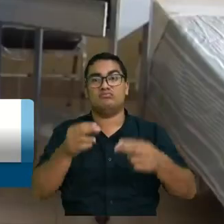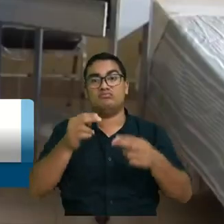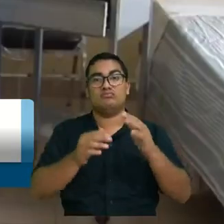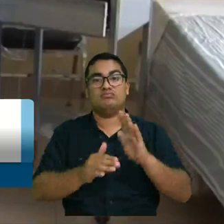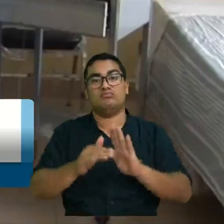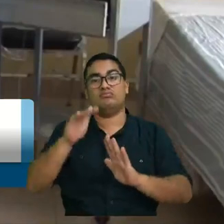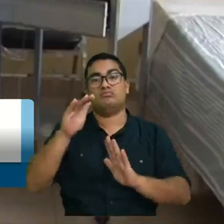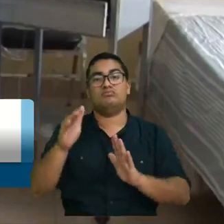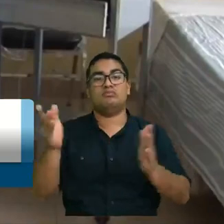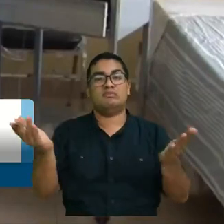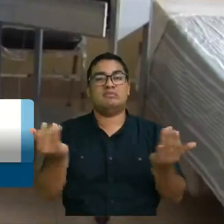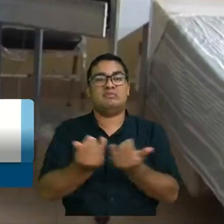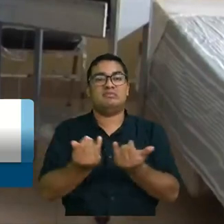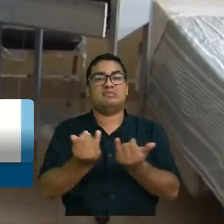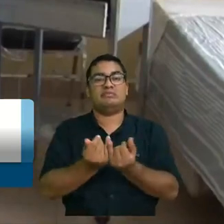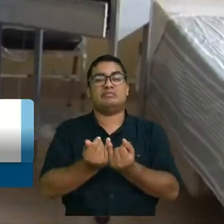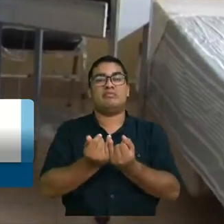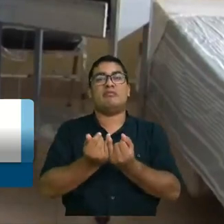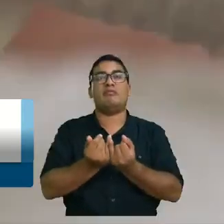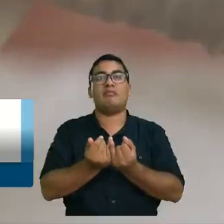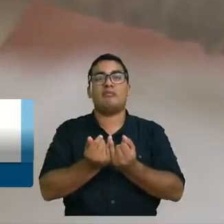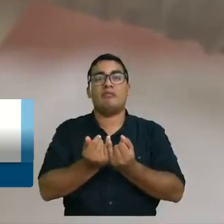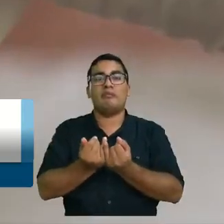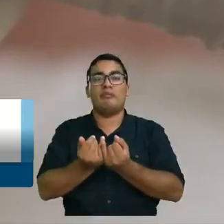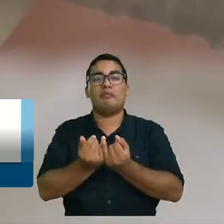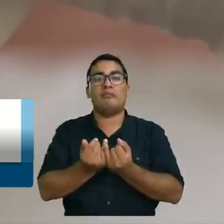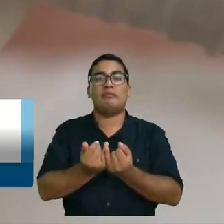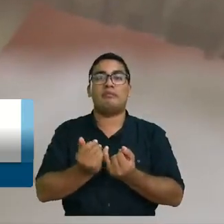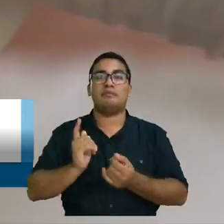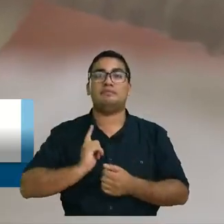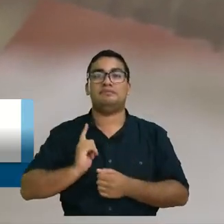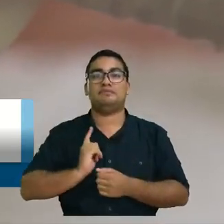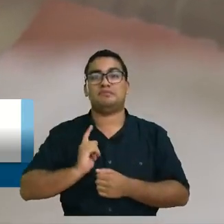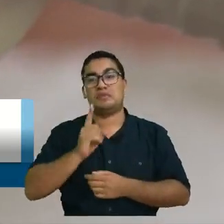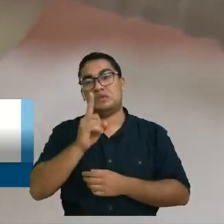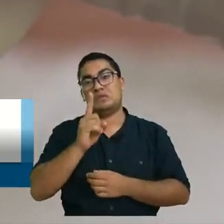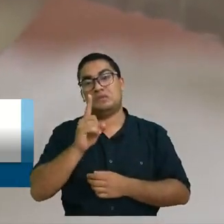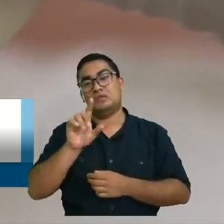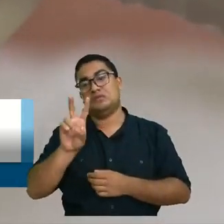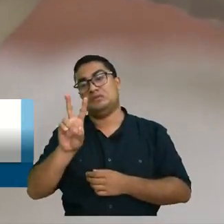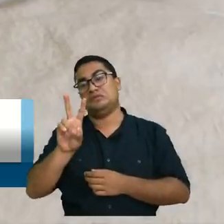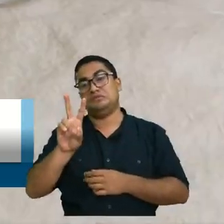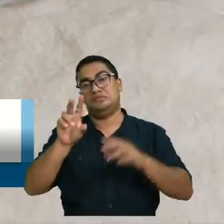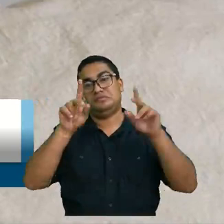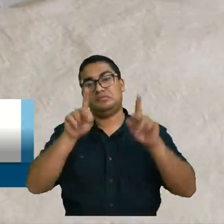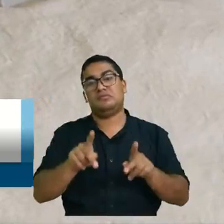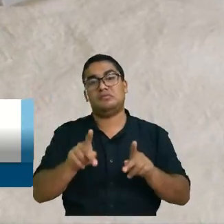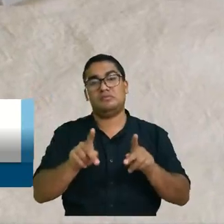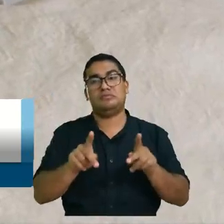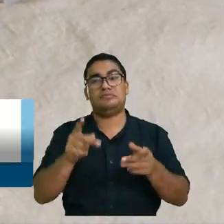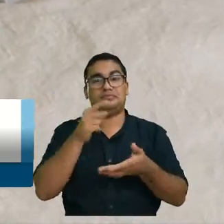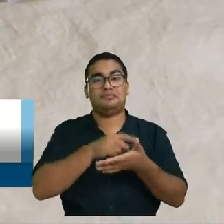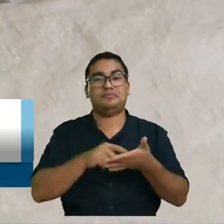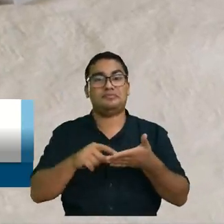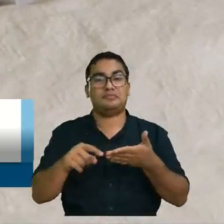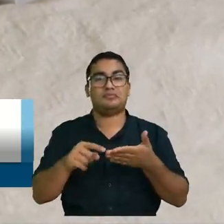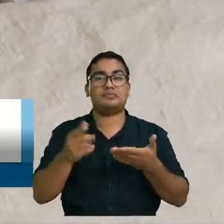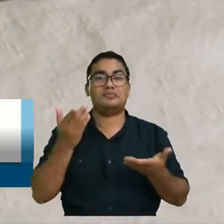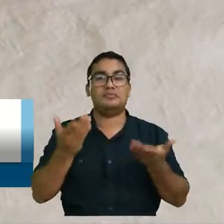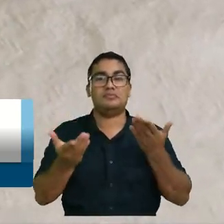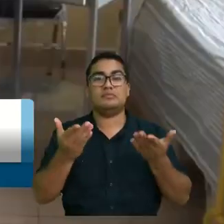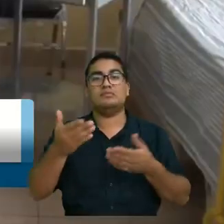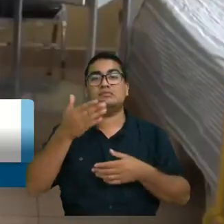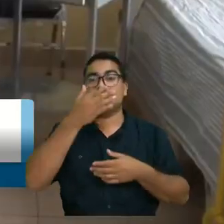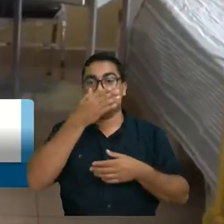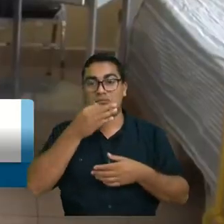en proporciones de... Si nosotros tenemos uno o dos casos a la semana de